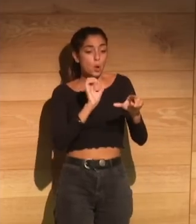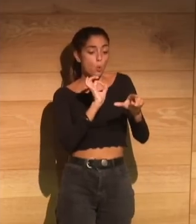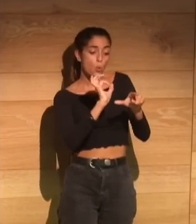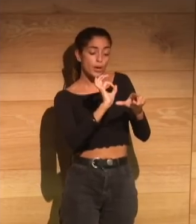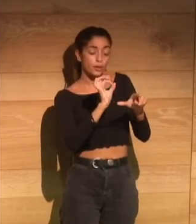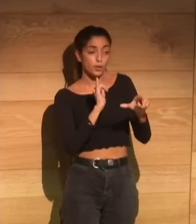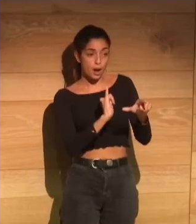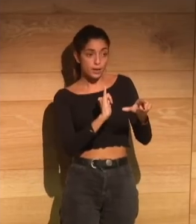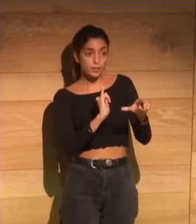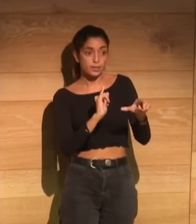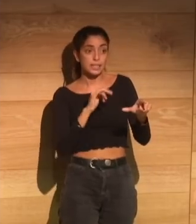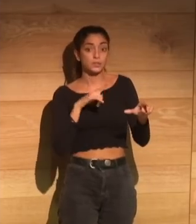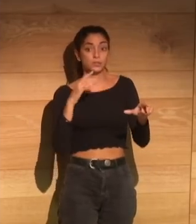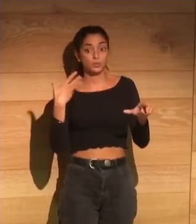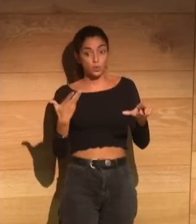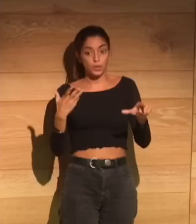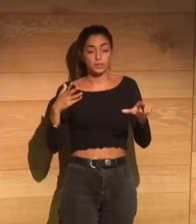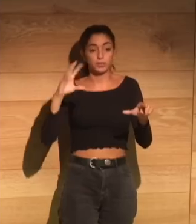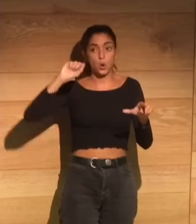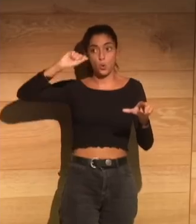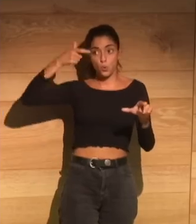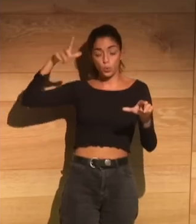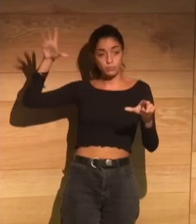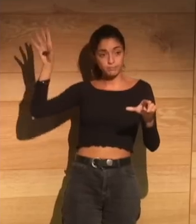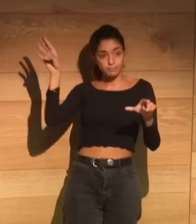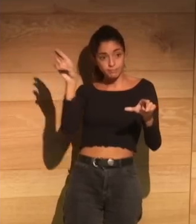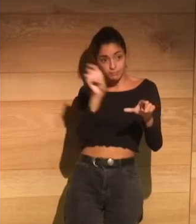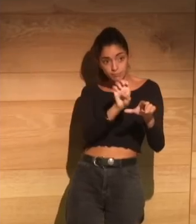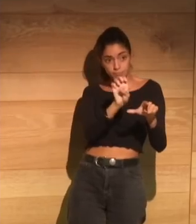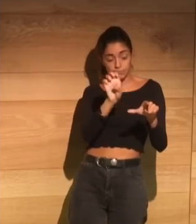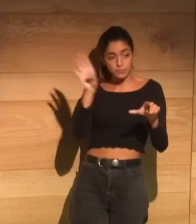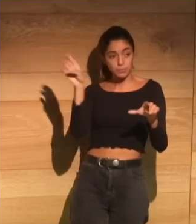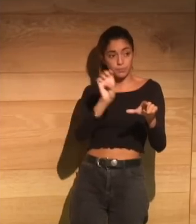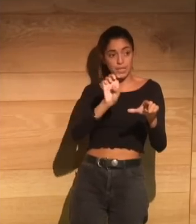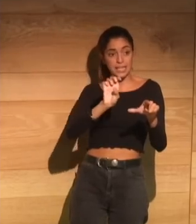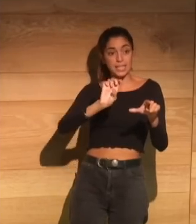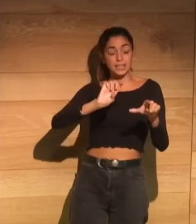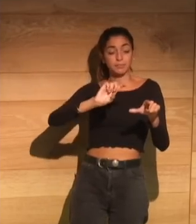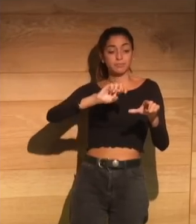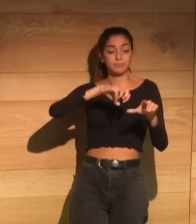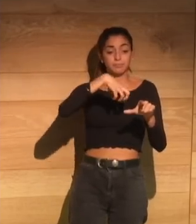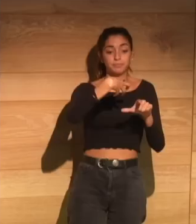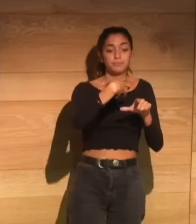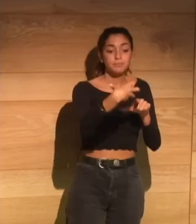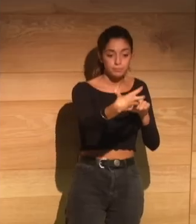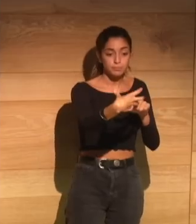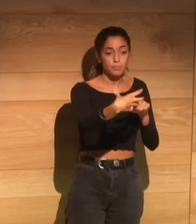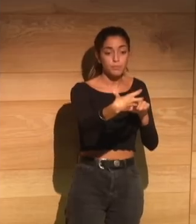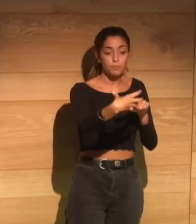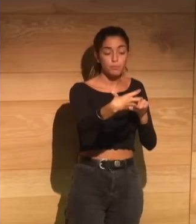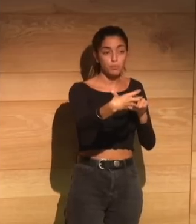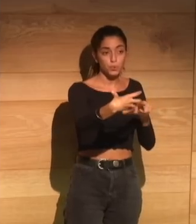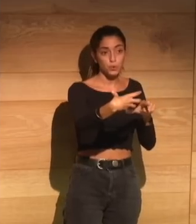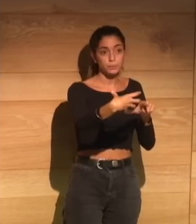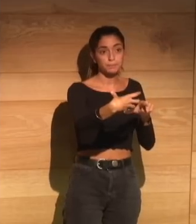agujerito capta la luz del exterior, la imagen del exterior, la devuelve invertida contra la pared del fondo. Se trata de que